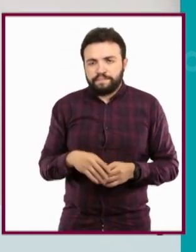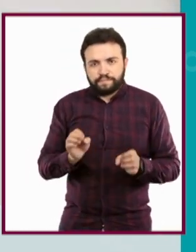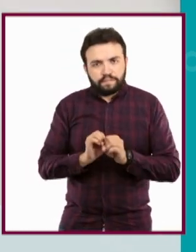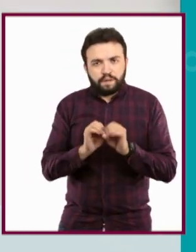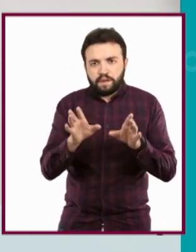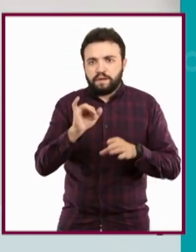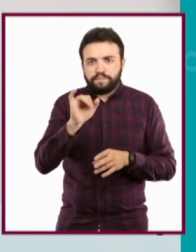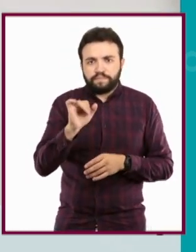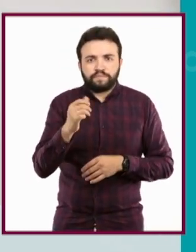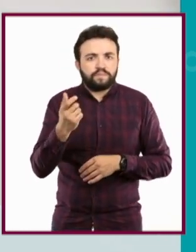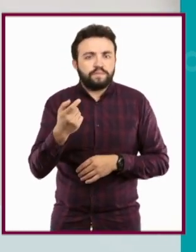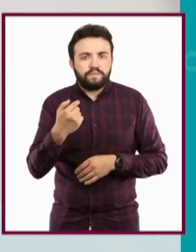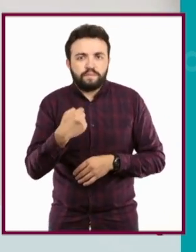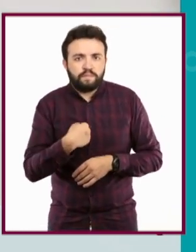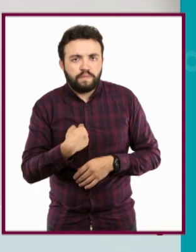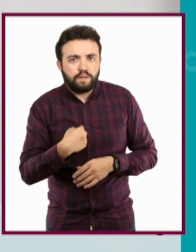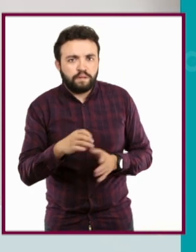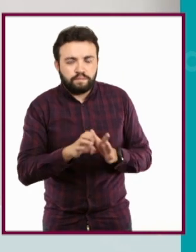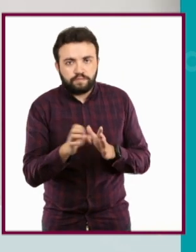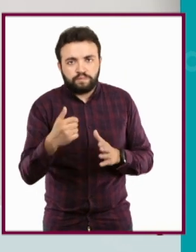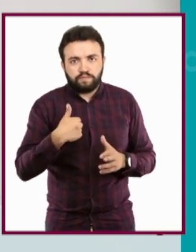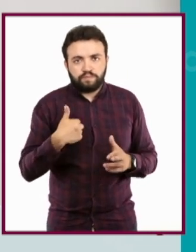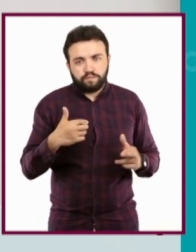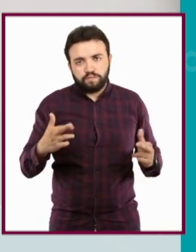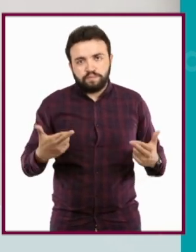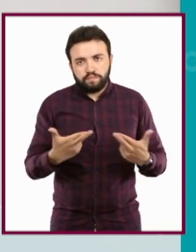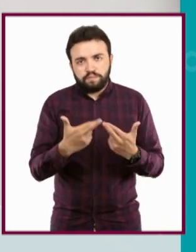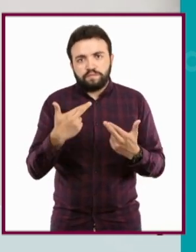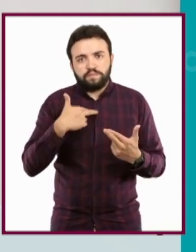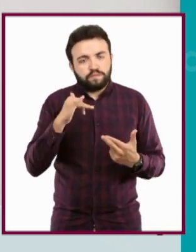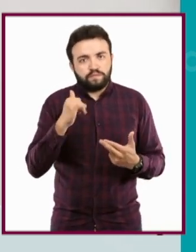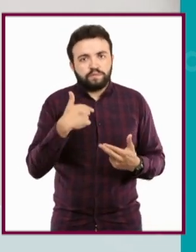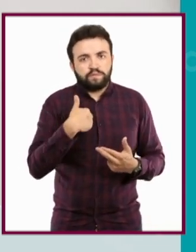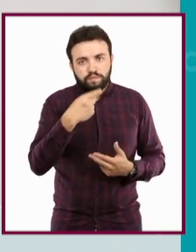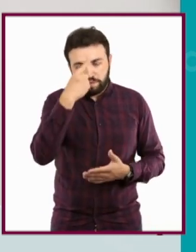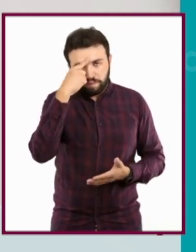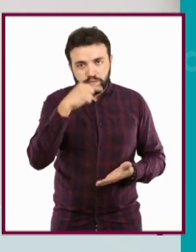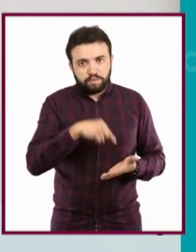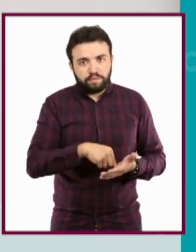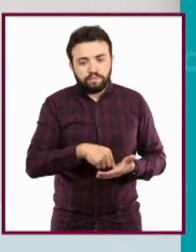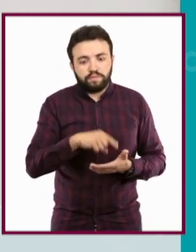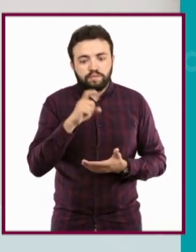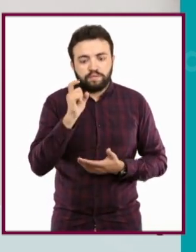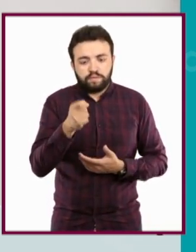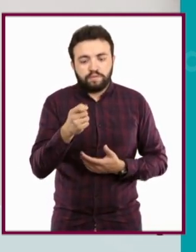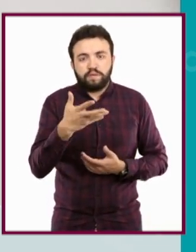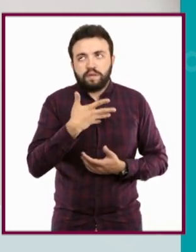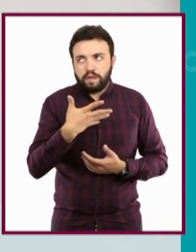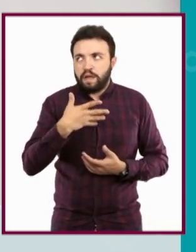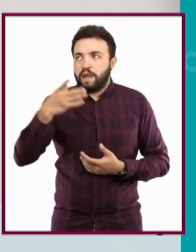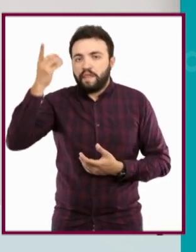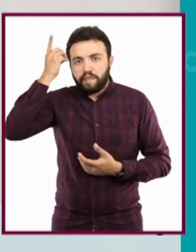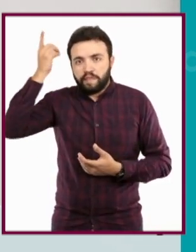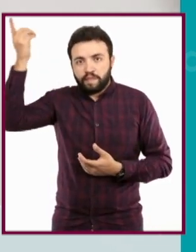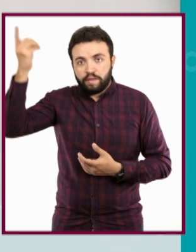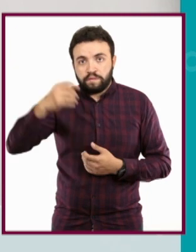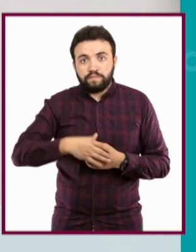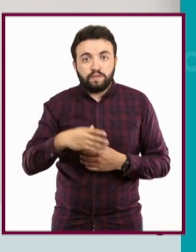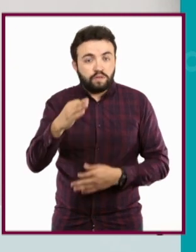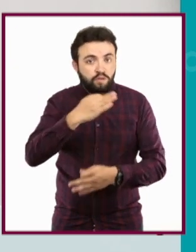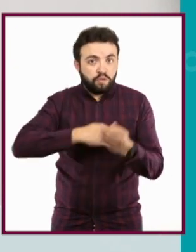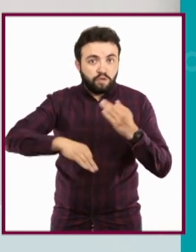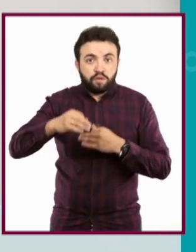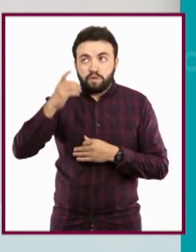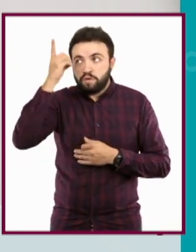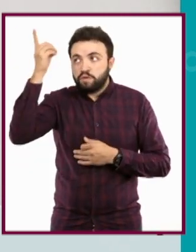que sí, en este caso yo soy religioso, yo creo totalmente y plenamente en que existe un Dios y todo lo que